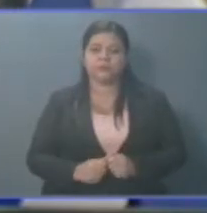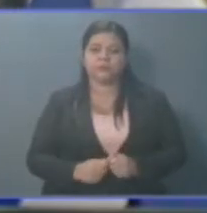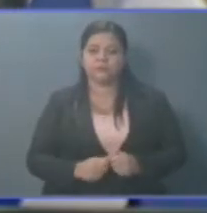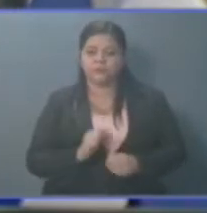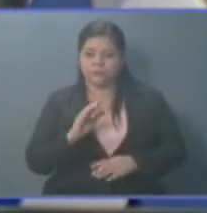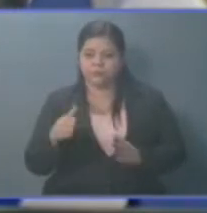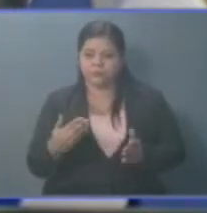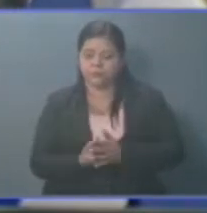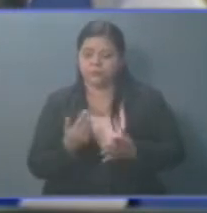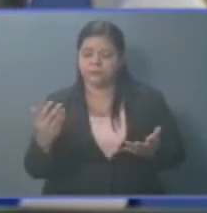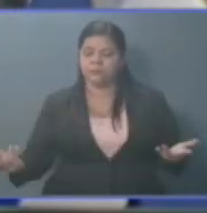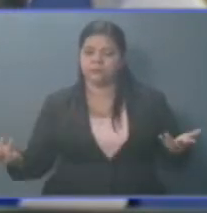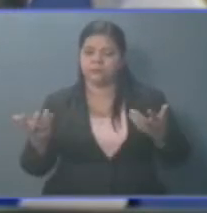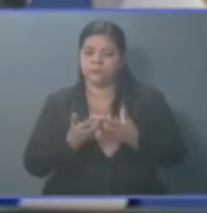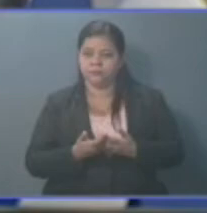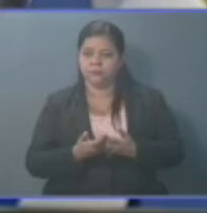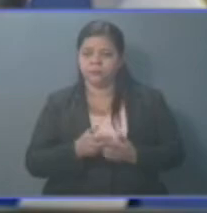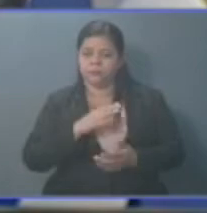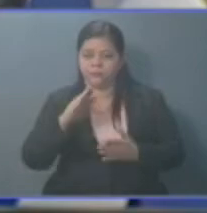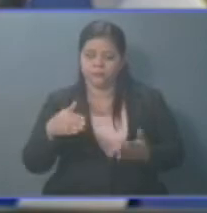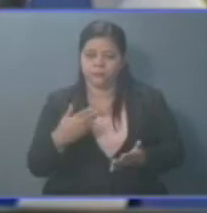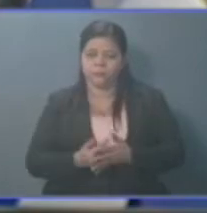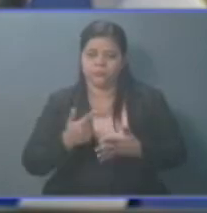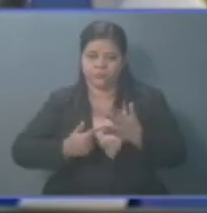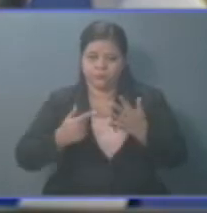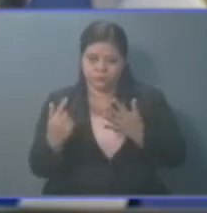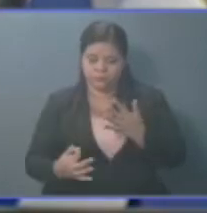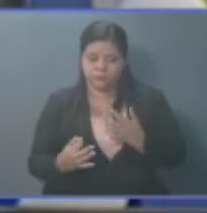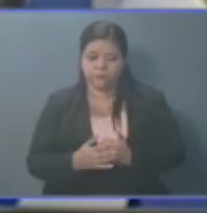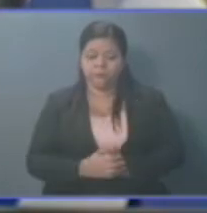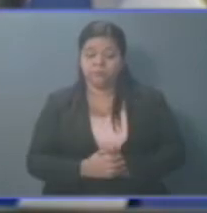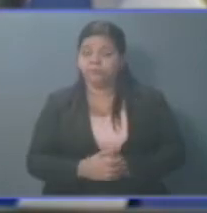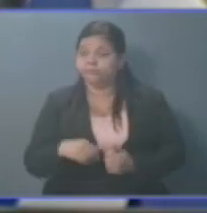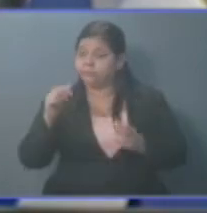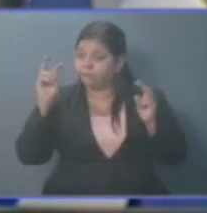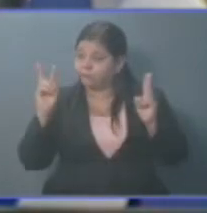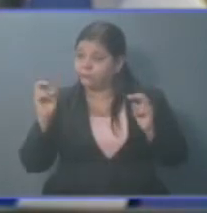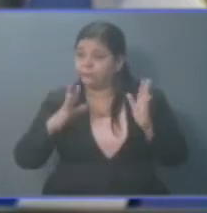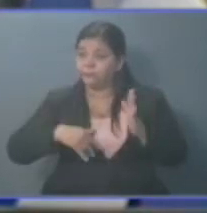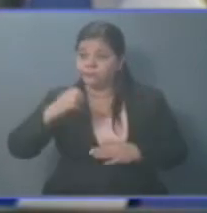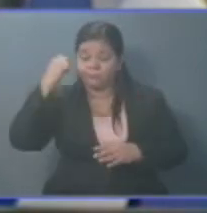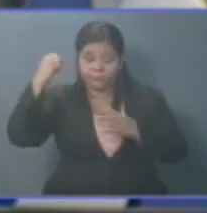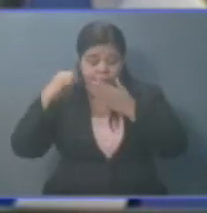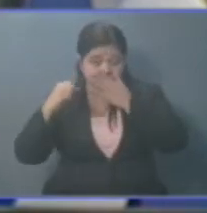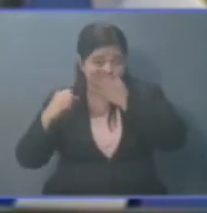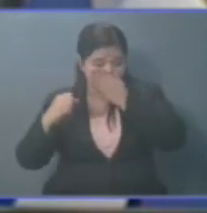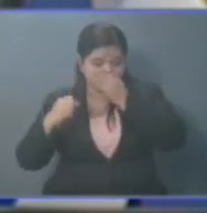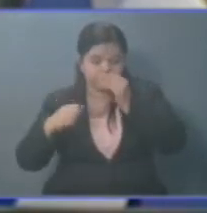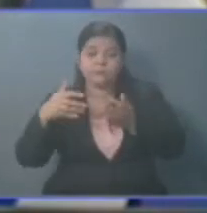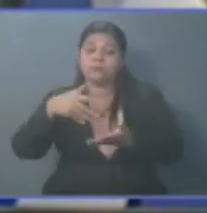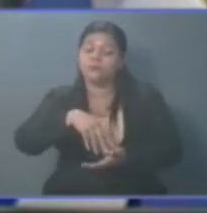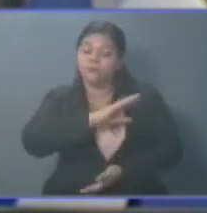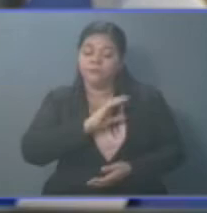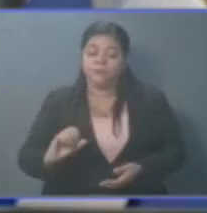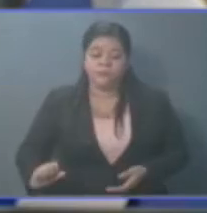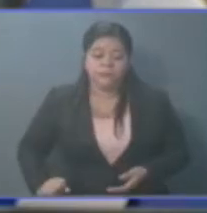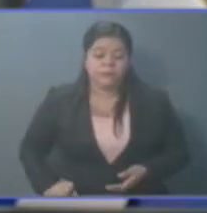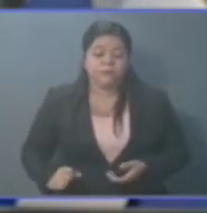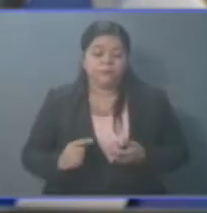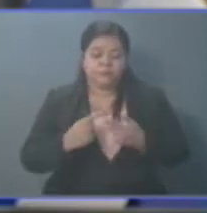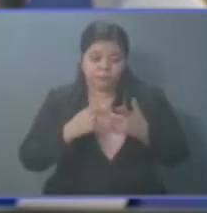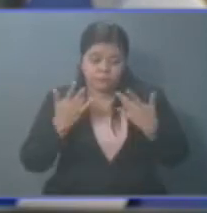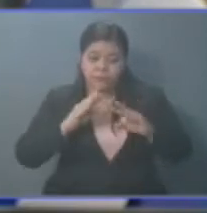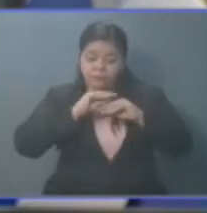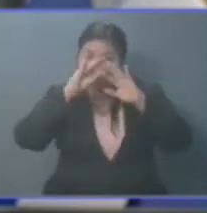formulación de acuerdo a todos los marcos de ley que tenemos. Este tema es importantísimo, pueblo salvadoreño, que